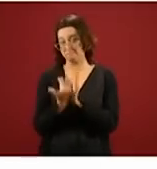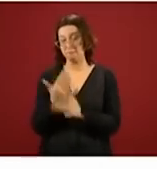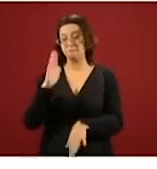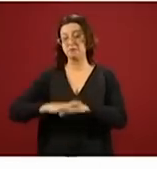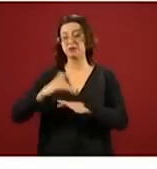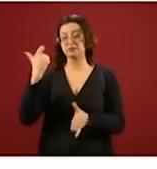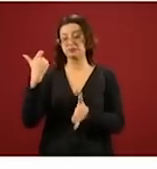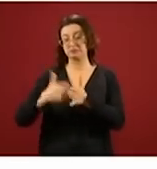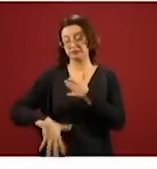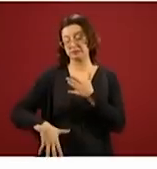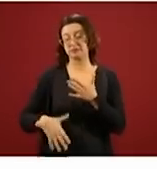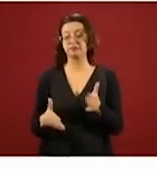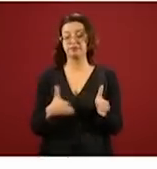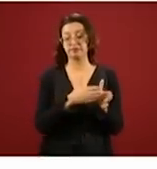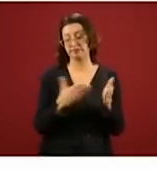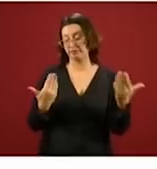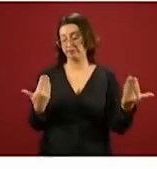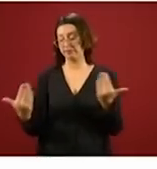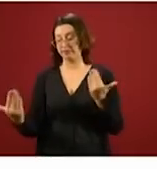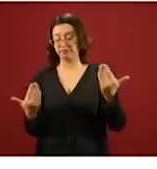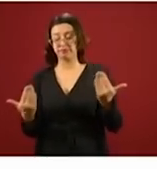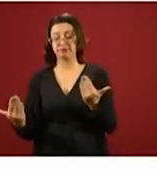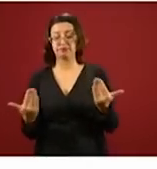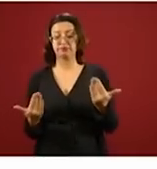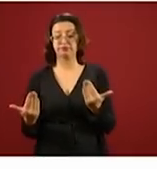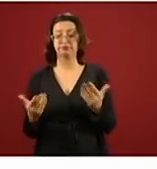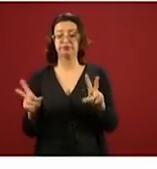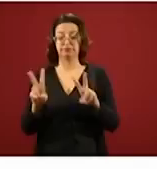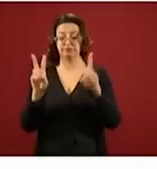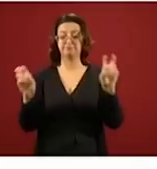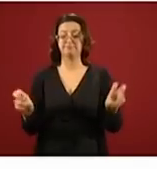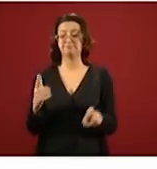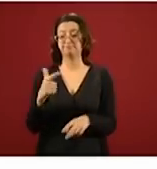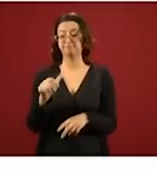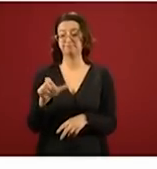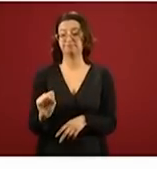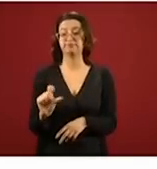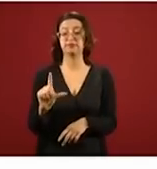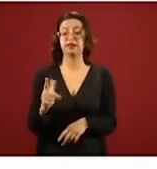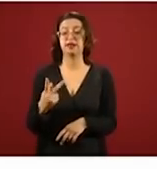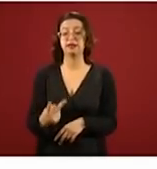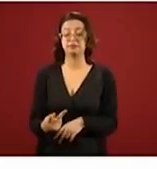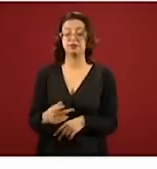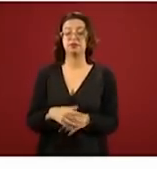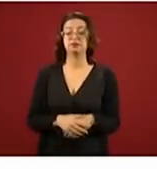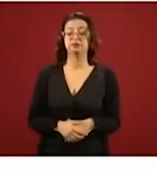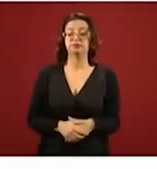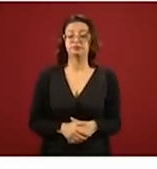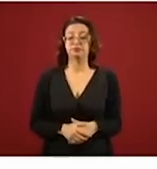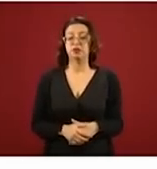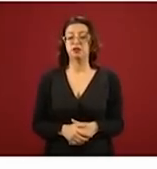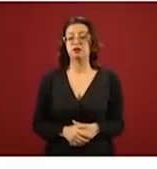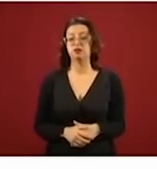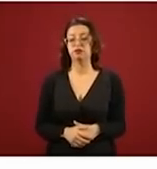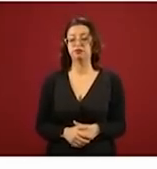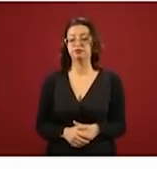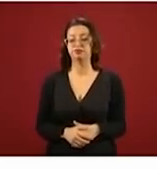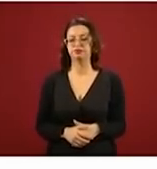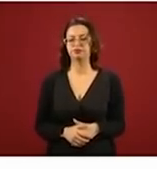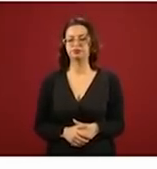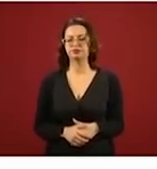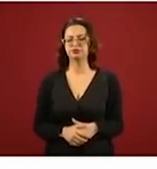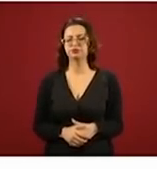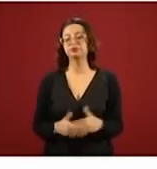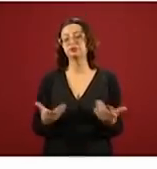comparando esta estacionalidad es en el tema del gas si vemos estos mismos números pero